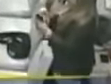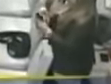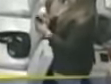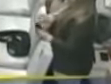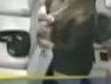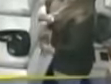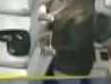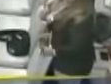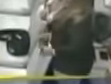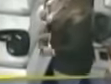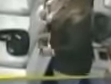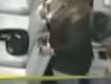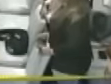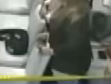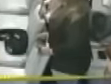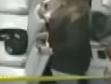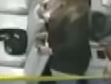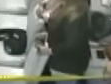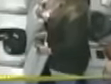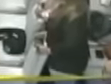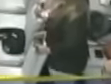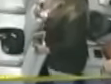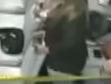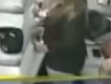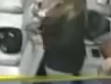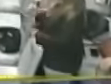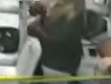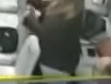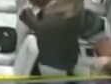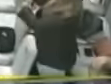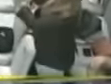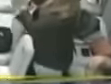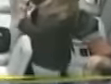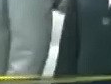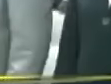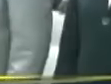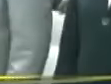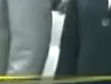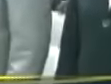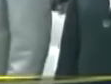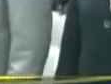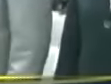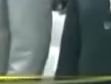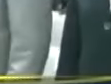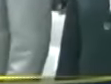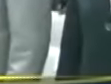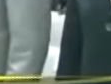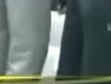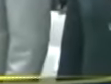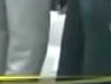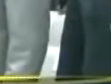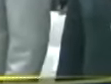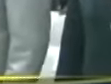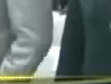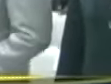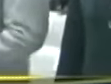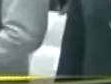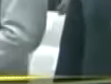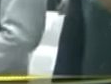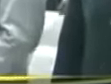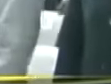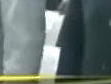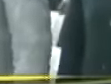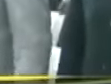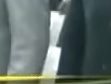Maduro, a cada uno de los diputados que hacen acto de presencia y que están además acá para debatir